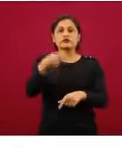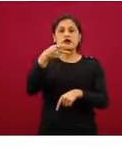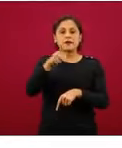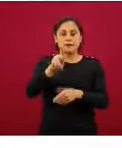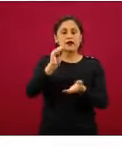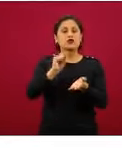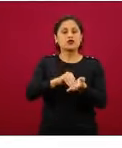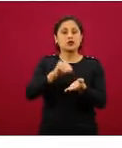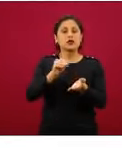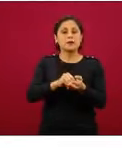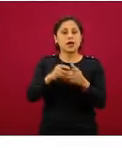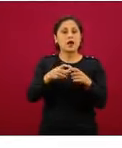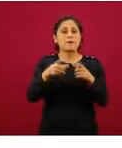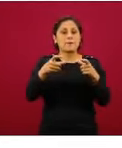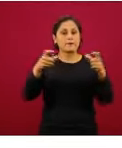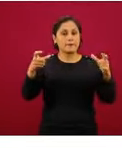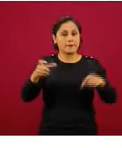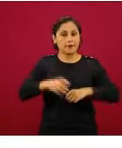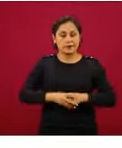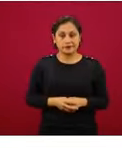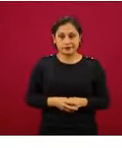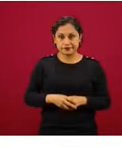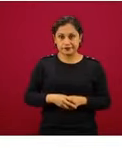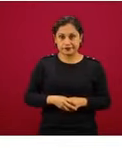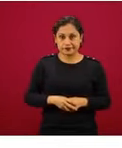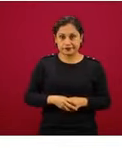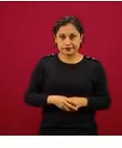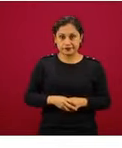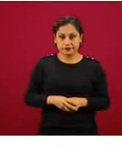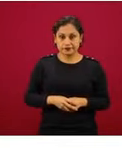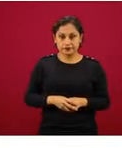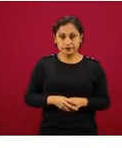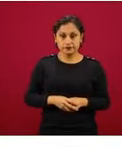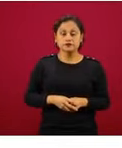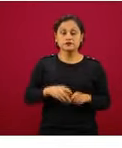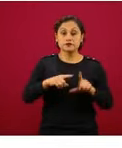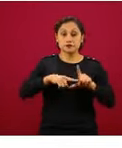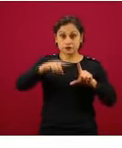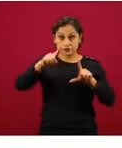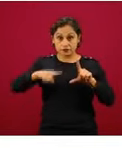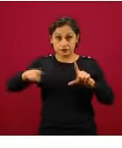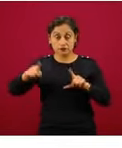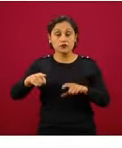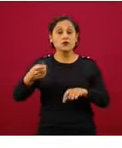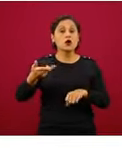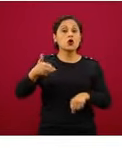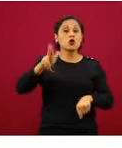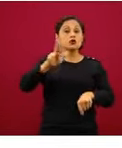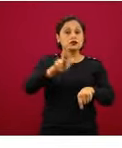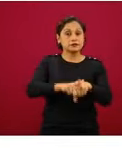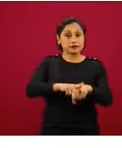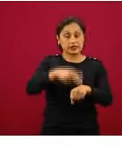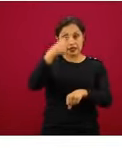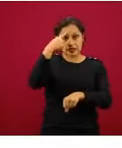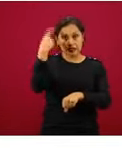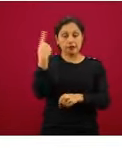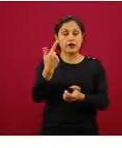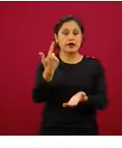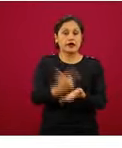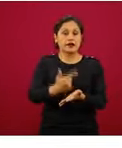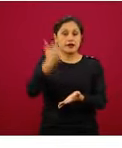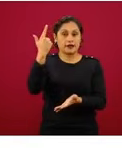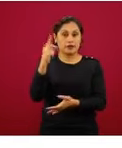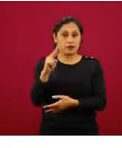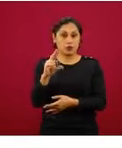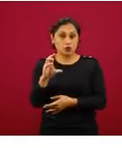unos números importantes. La siguiente. Y la hospitalización en terapia intensiva también ha excedido las predicciones